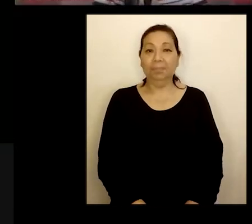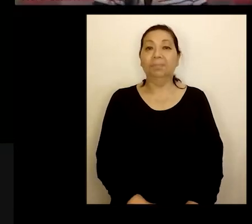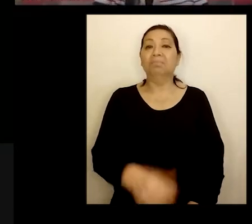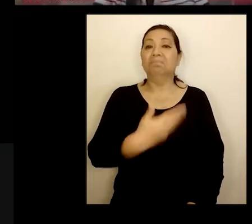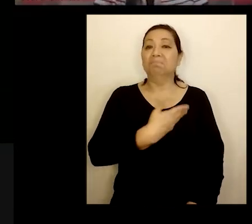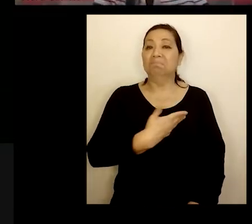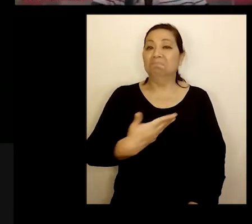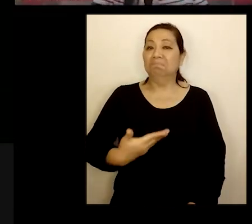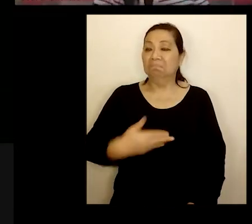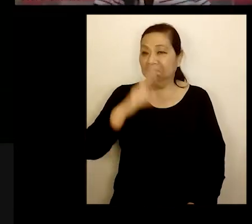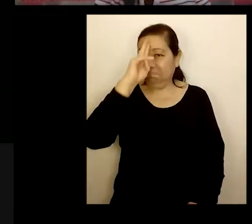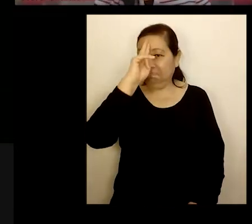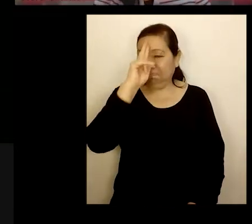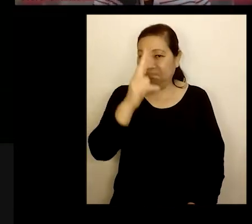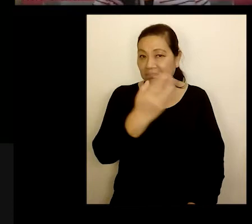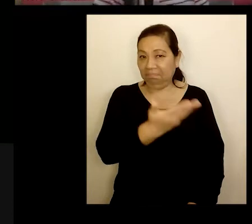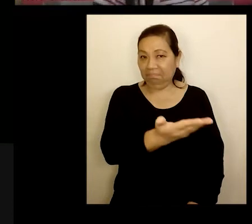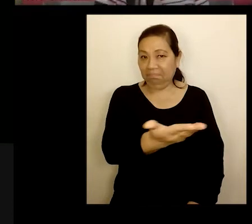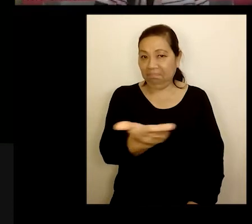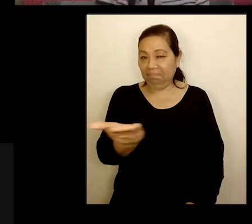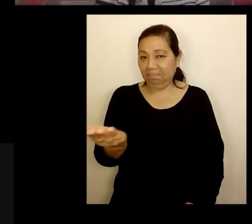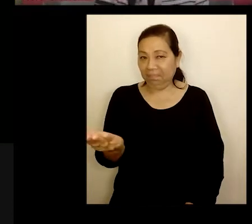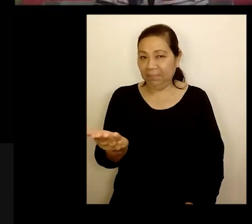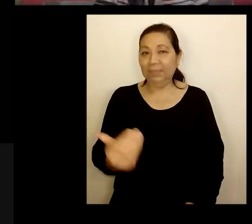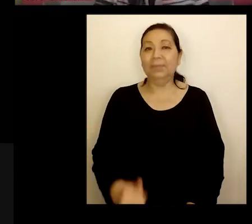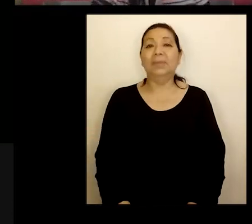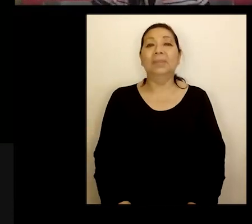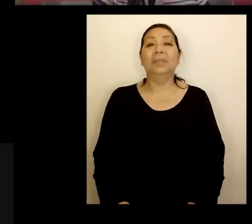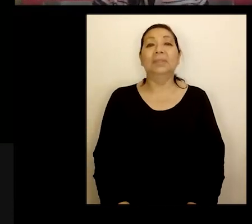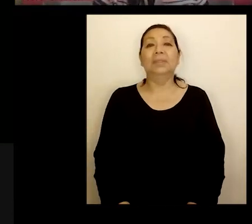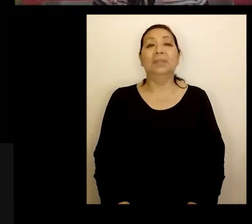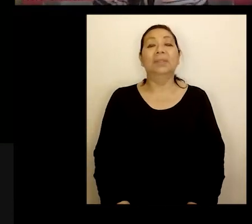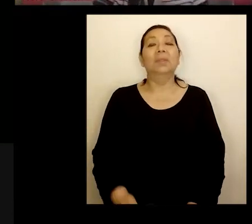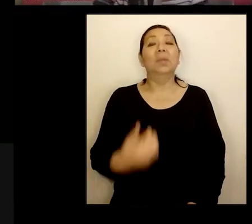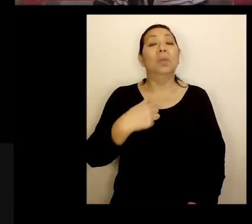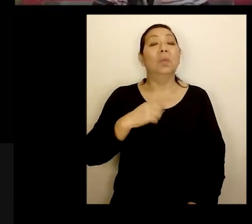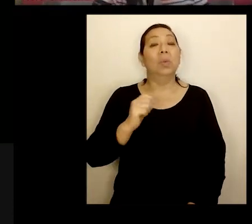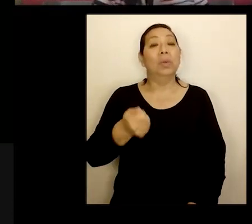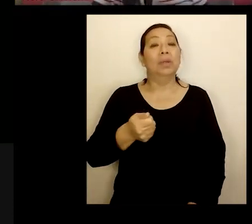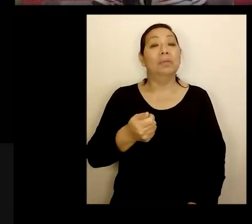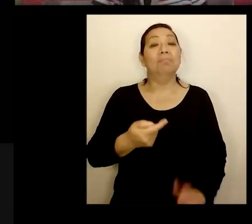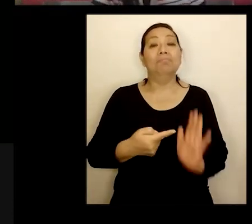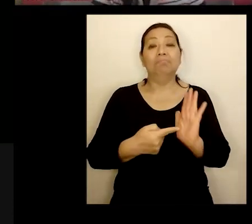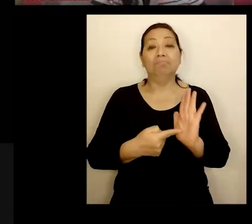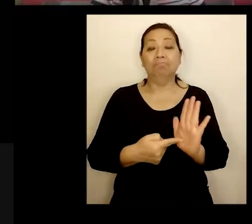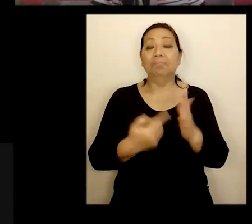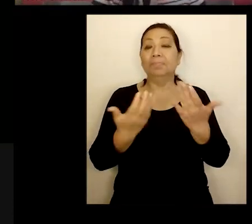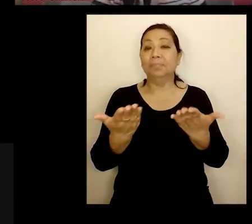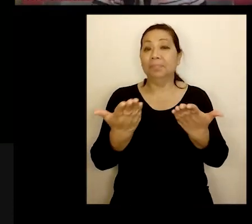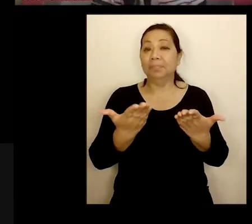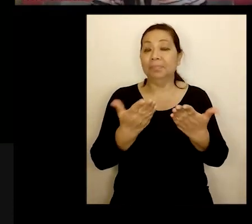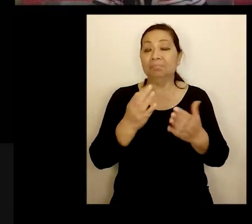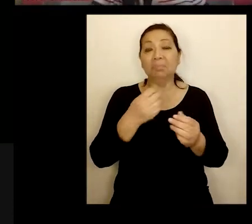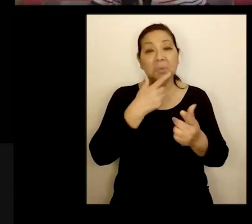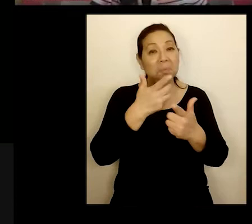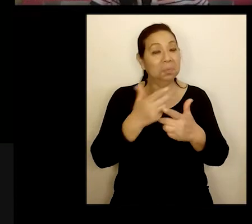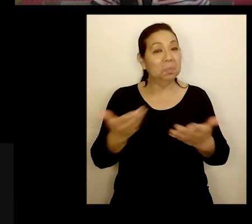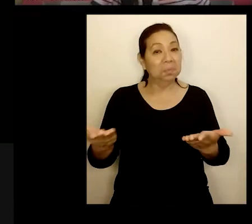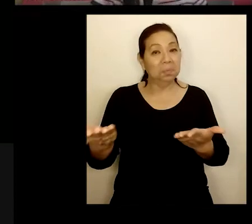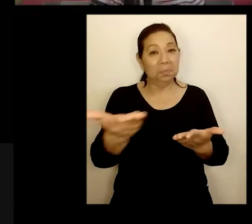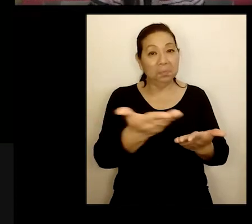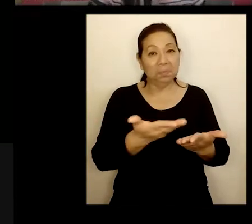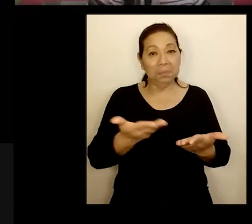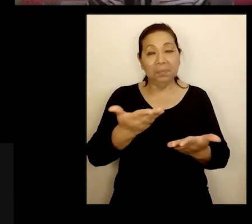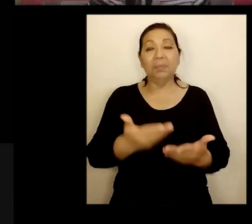Señora presidenta, con su venia, señores magistrados, jueces constitucionales, me presento ante esta digna sala de